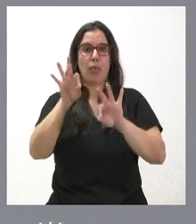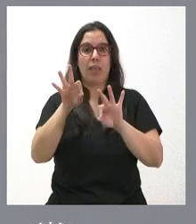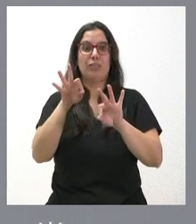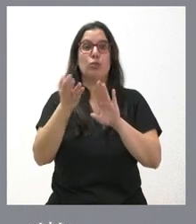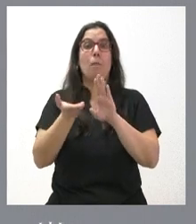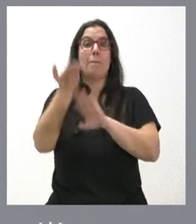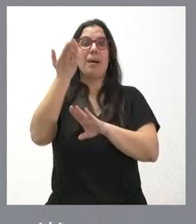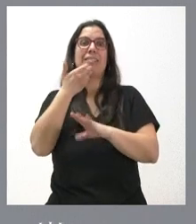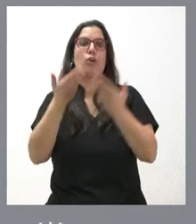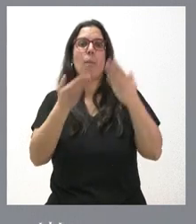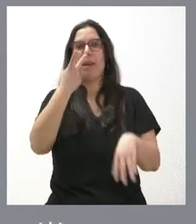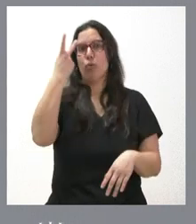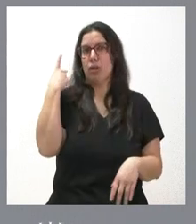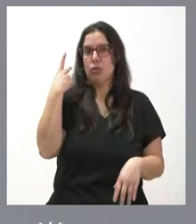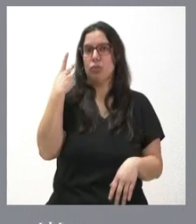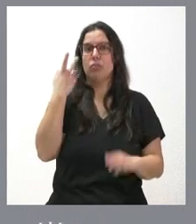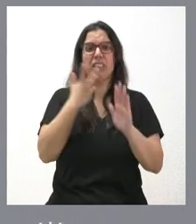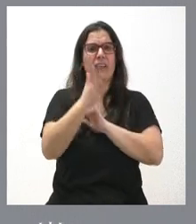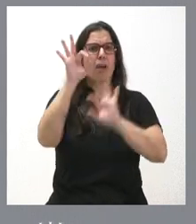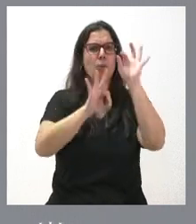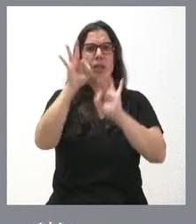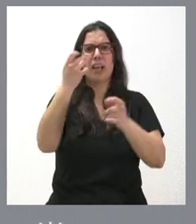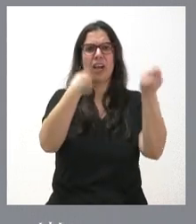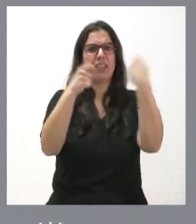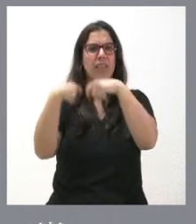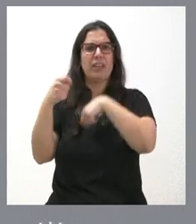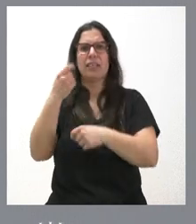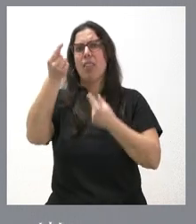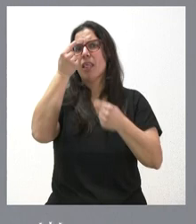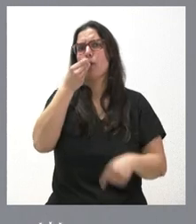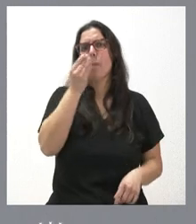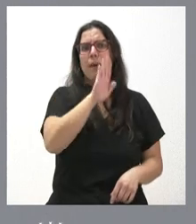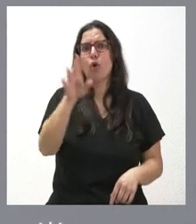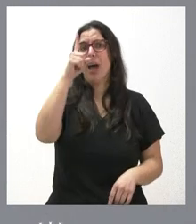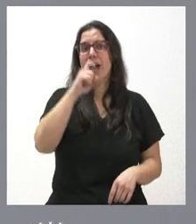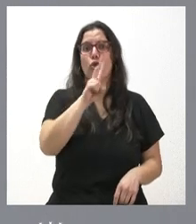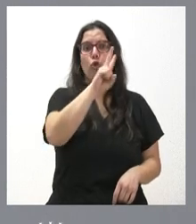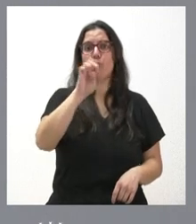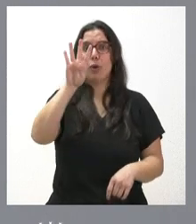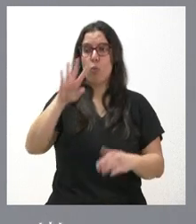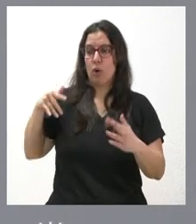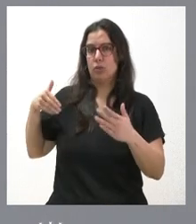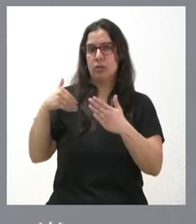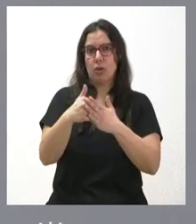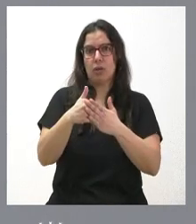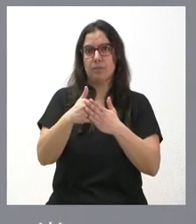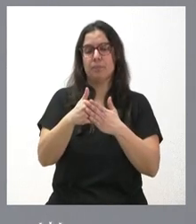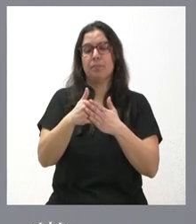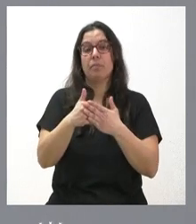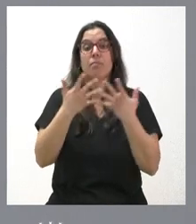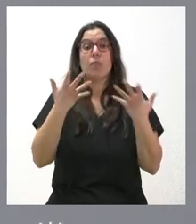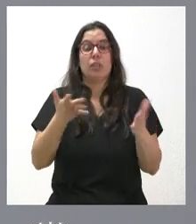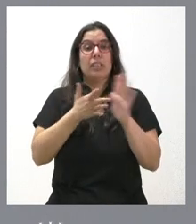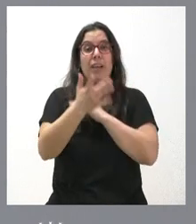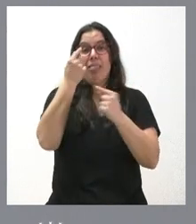ejercicio precedente es el mejor rato de de ventas desde el año 2004 en castill León eh Por tanto el